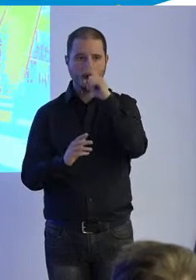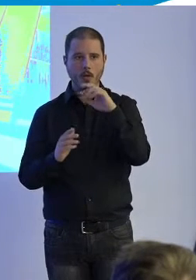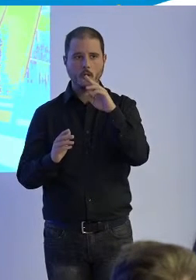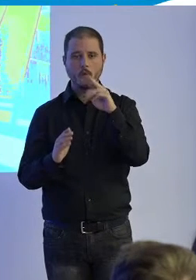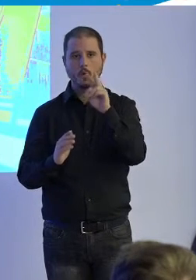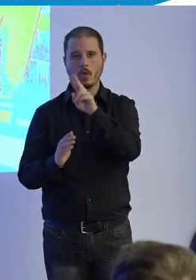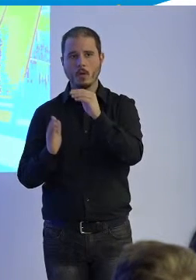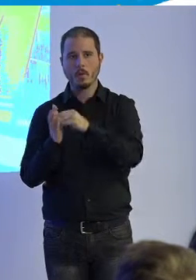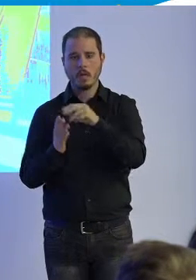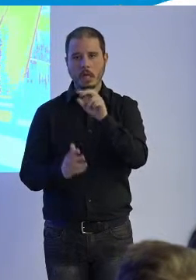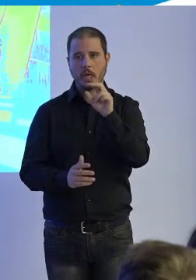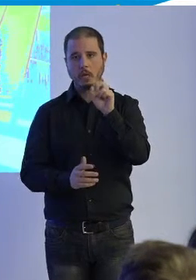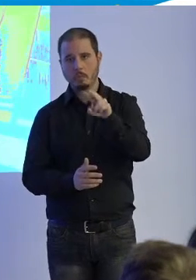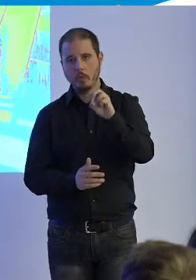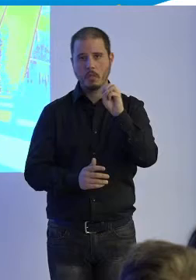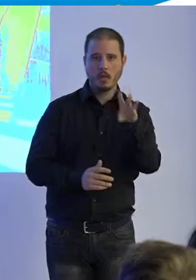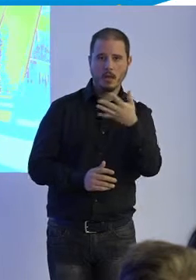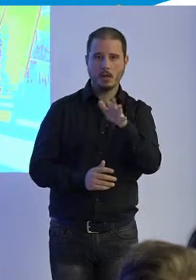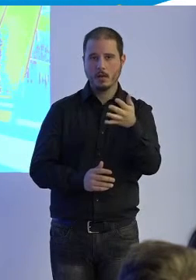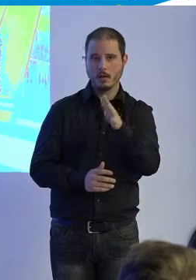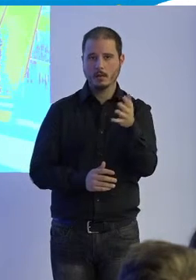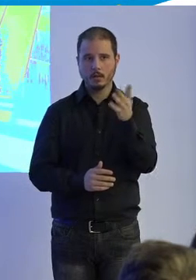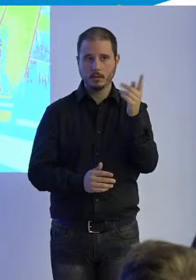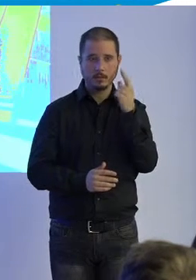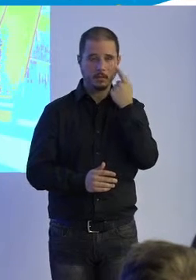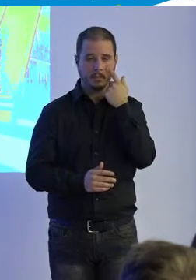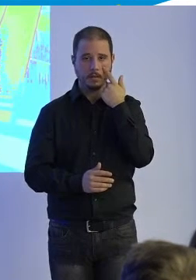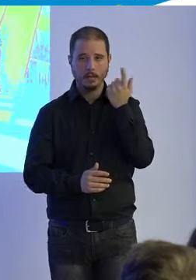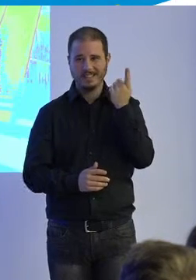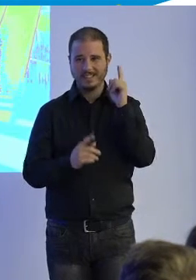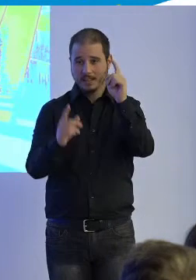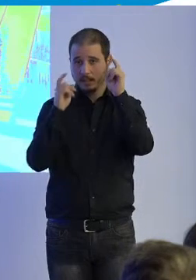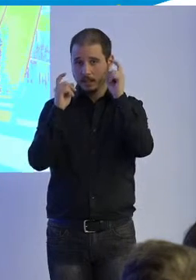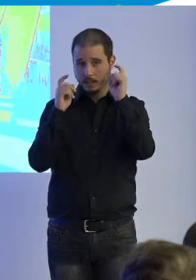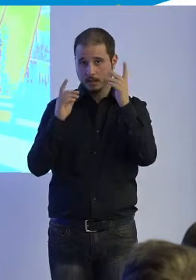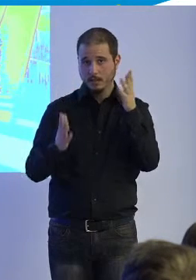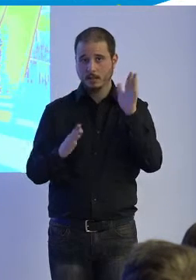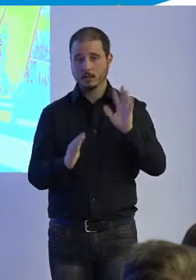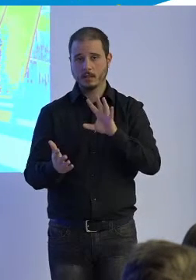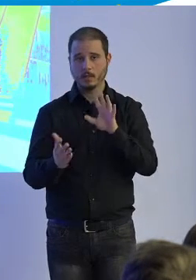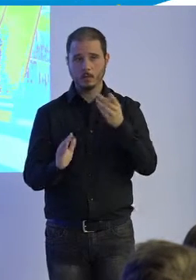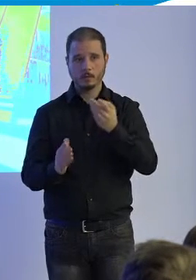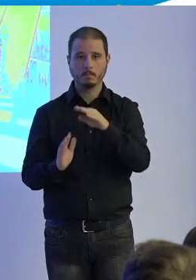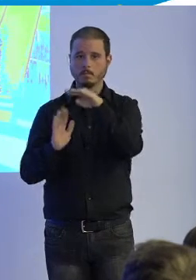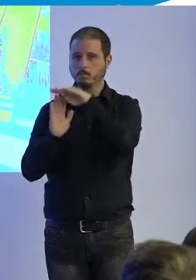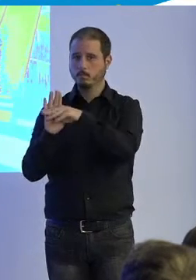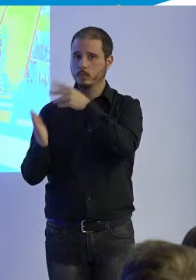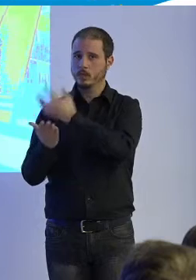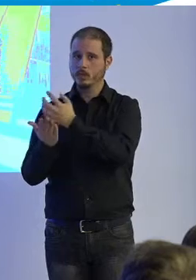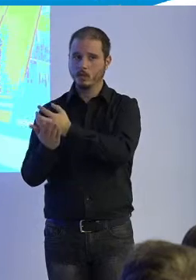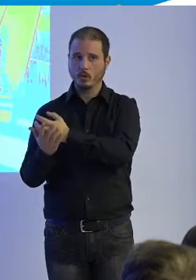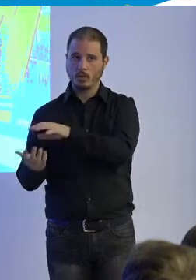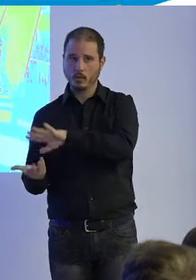2012 o 13, ya nos habíamos dado cuenta. Aquí estábamos ya intentando aplicar este tipo de aplicaciones, o sea, este tipo de tecnologías en industria. Era un